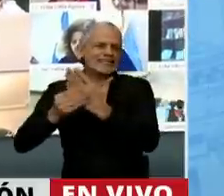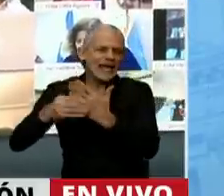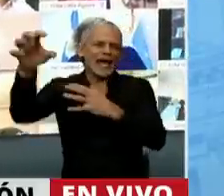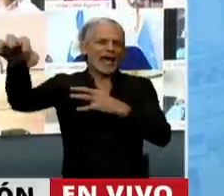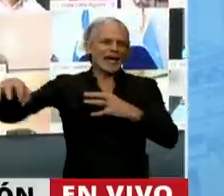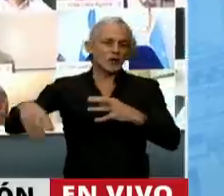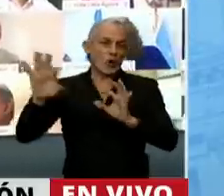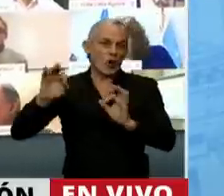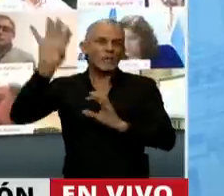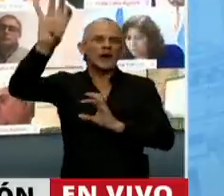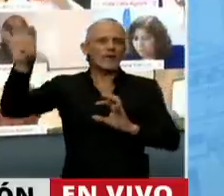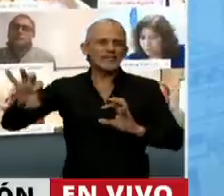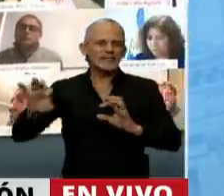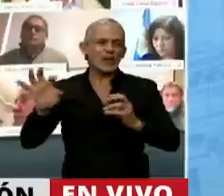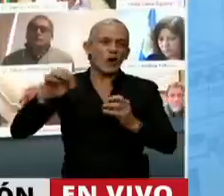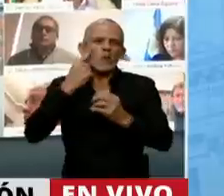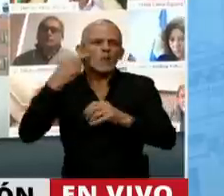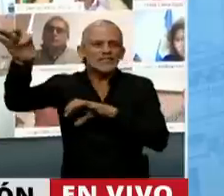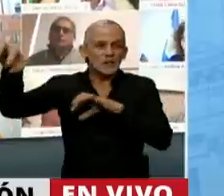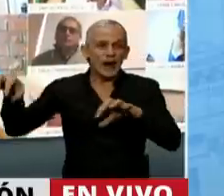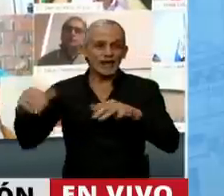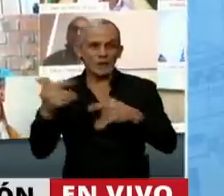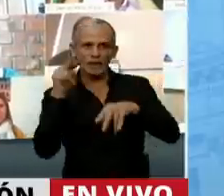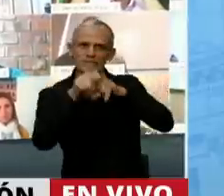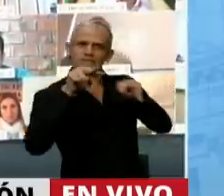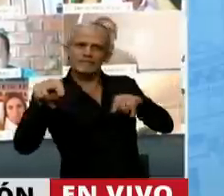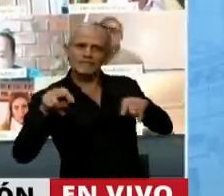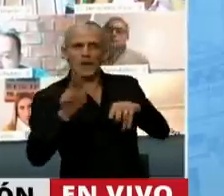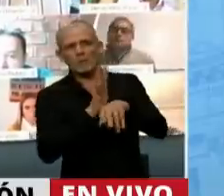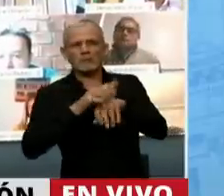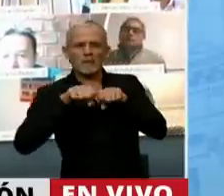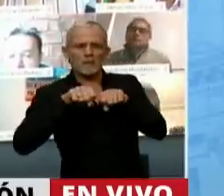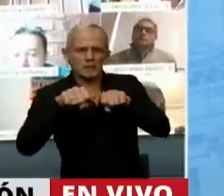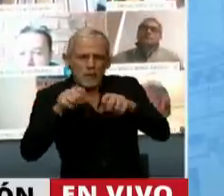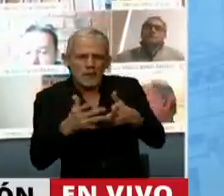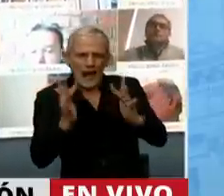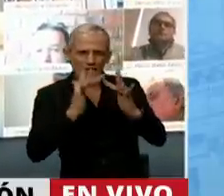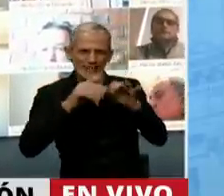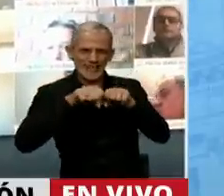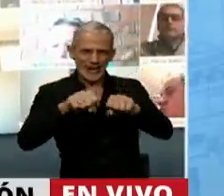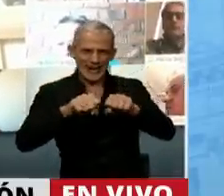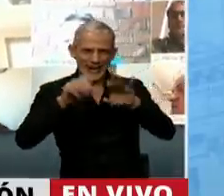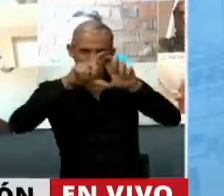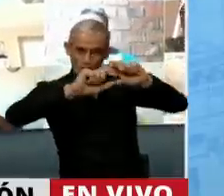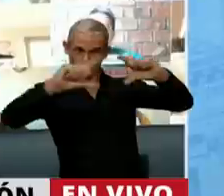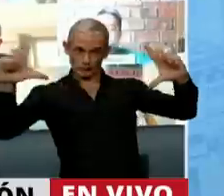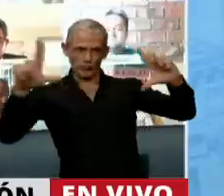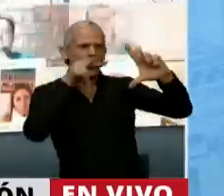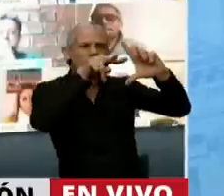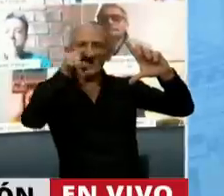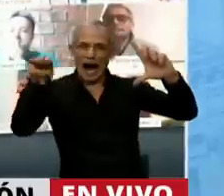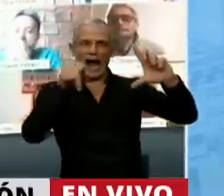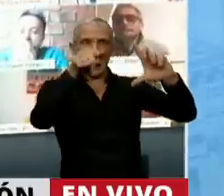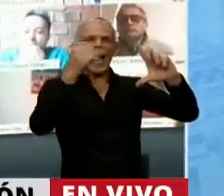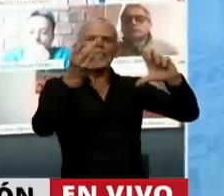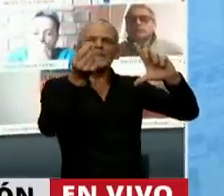ministerios o las provincias o los municipios, pueden acceder a ese portal y entonces ven y tienen